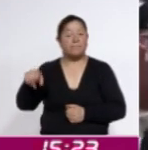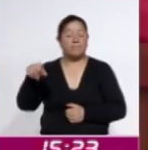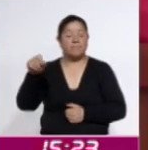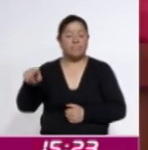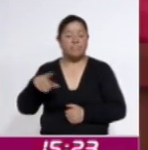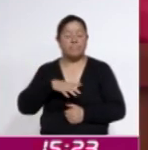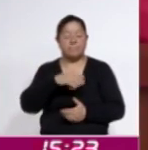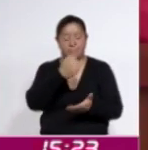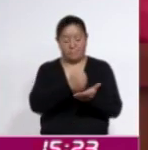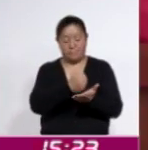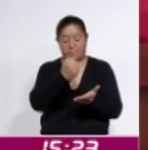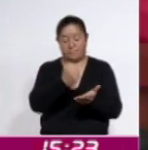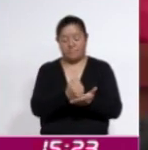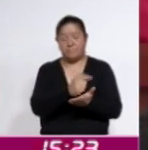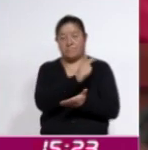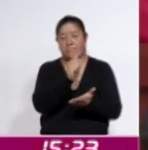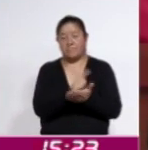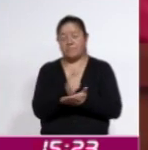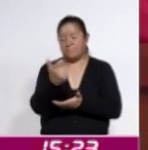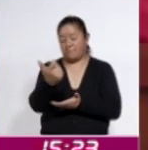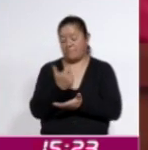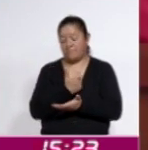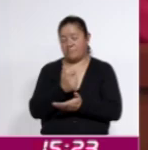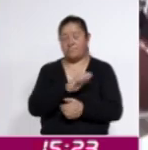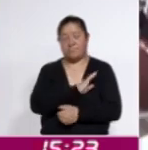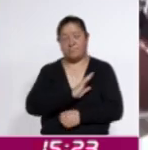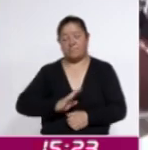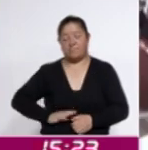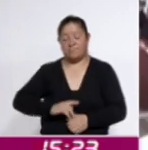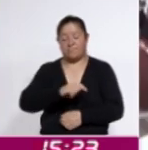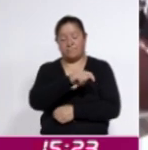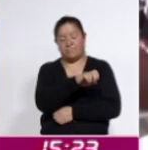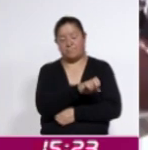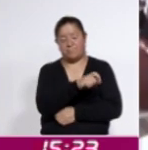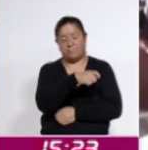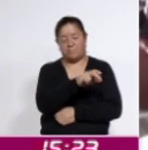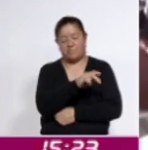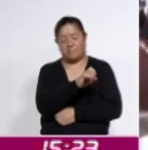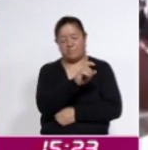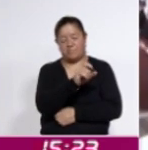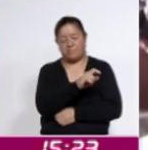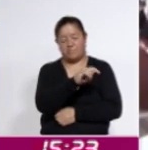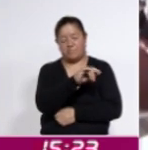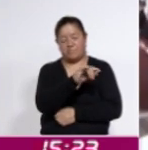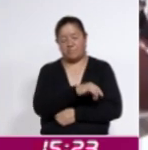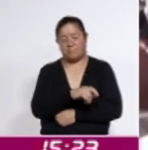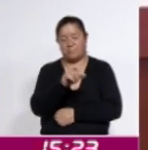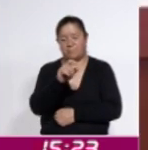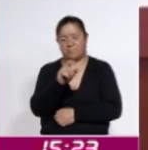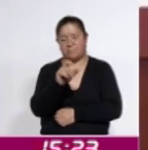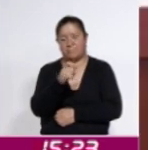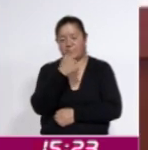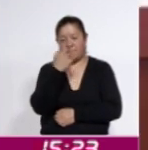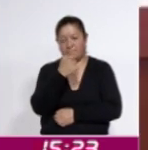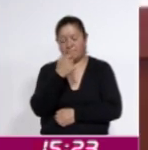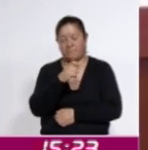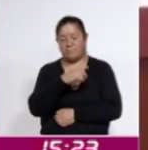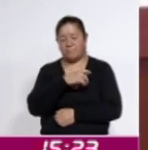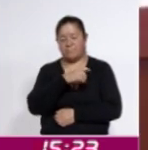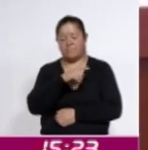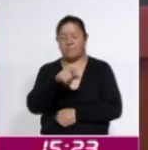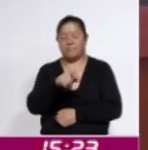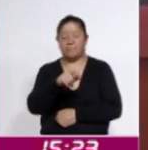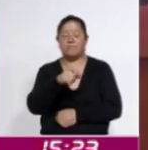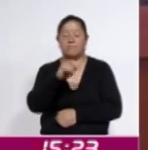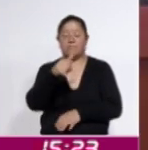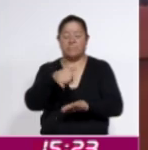se aprobaron las leyes de ingresos de los municipios de Tequesquitla, Texoloc, Quiletla, Tetlatlauca y Yauquemecan para